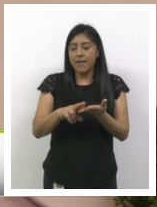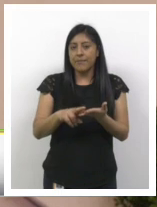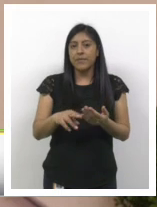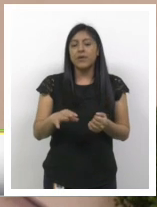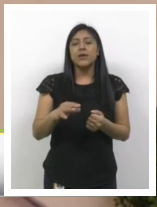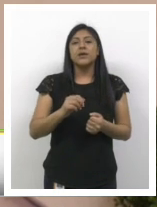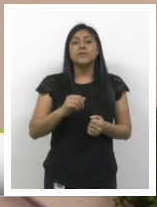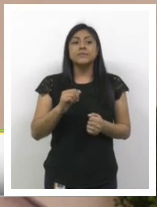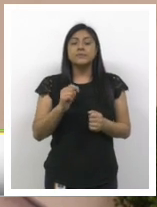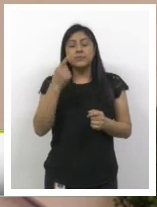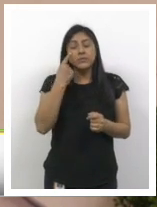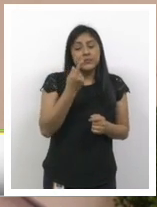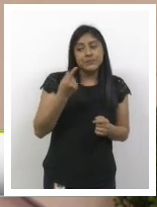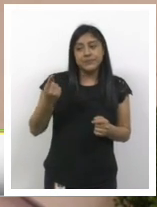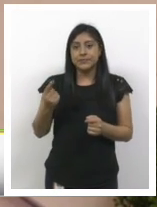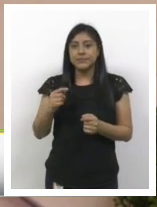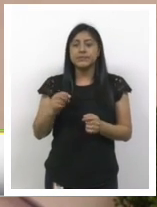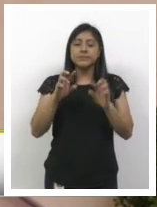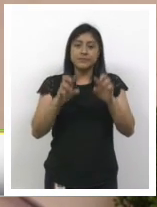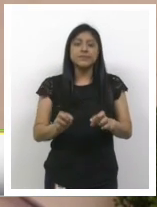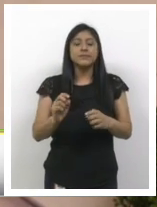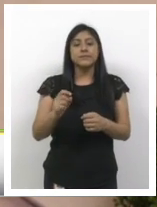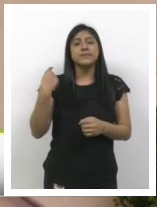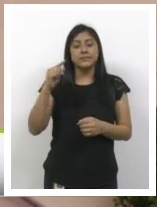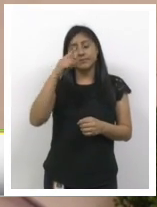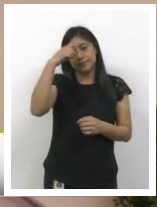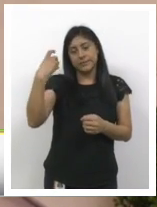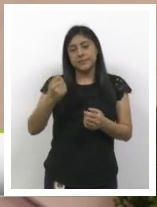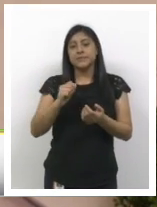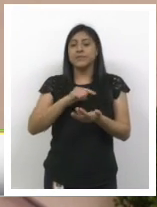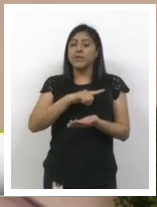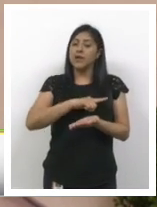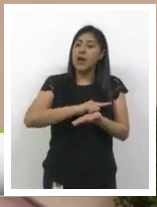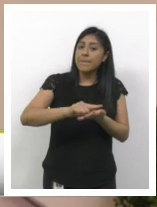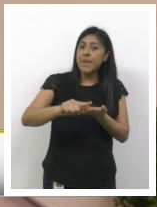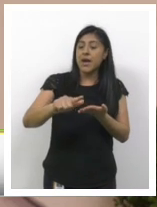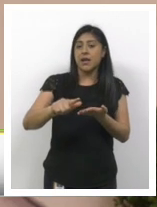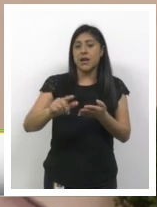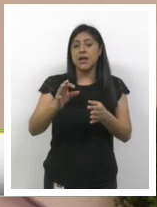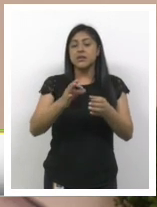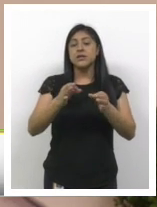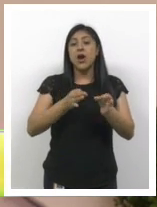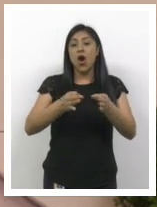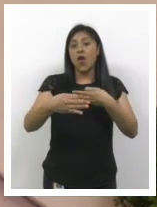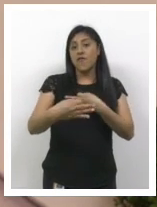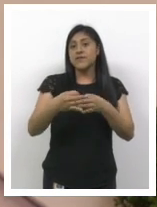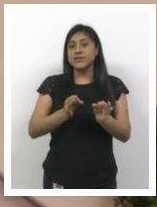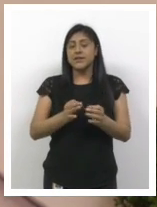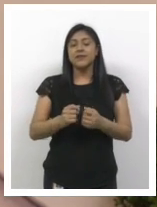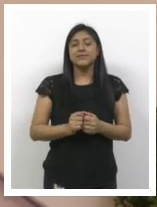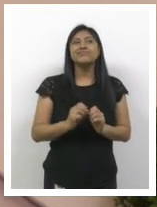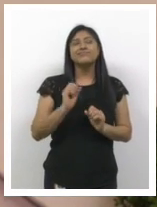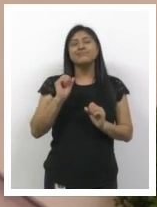en RENAP y que si quería probar yo a ver si me aceptaban. Y lo único que sí me había dicho que era para venir a hacer limpieza, ¿verdad? Bueno,